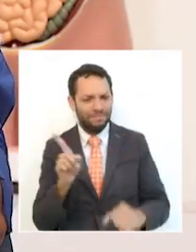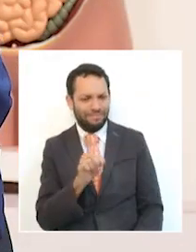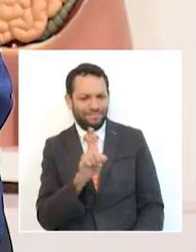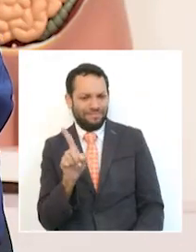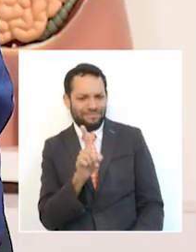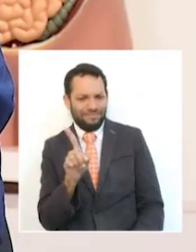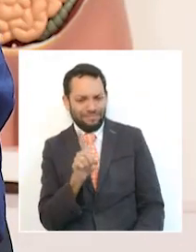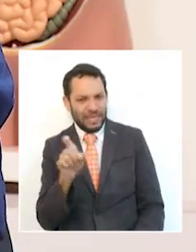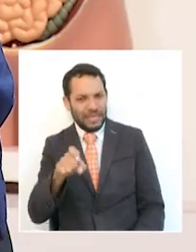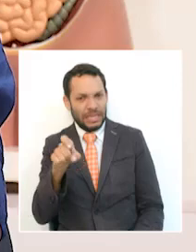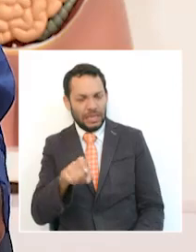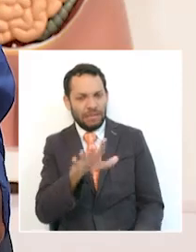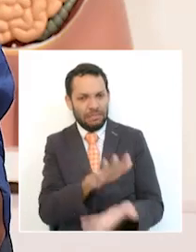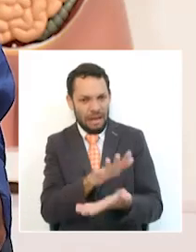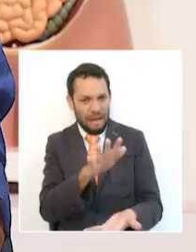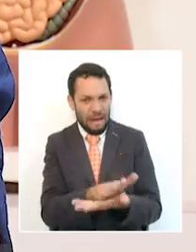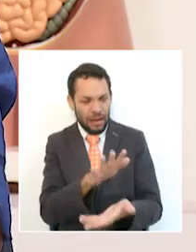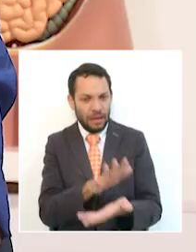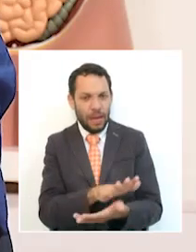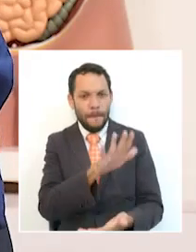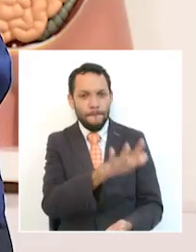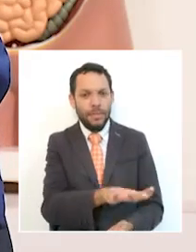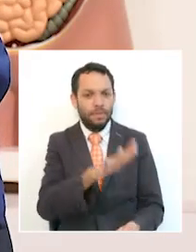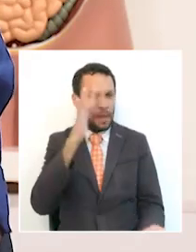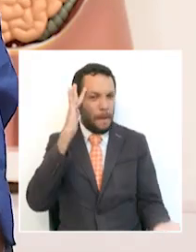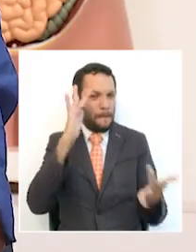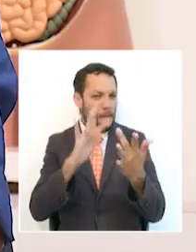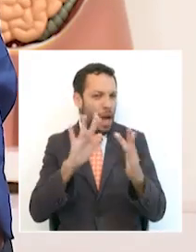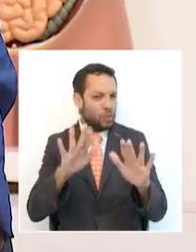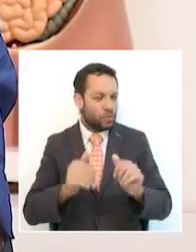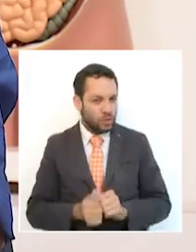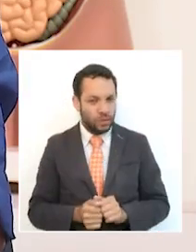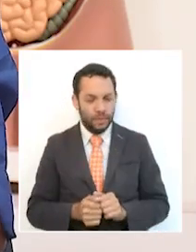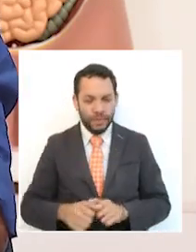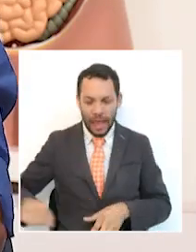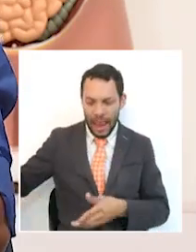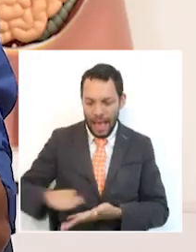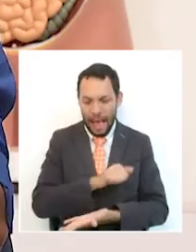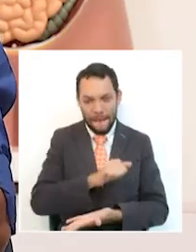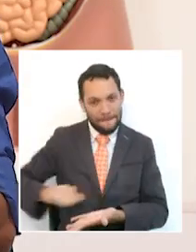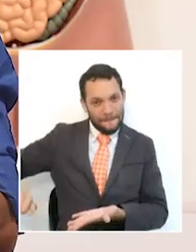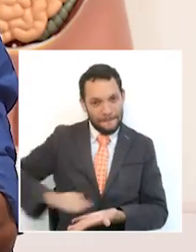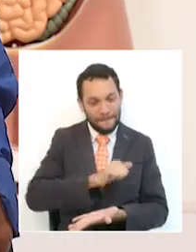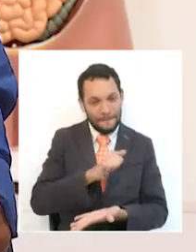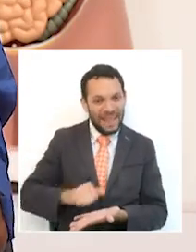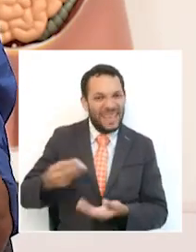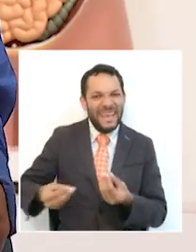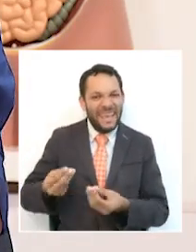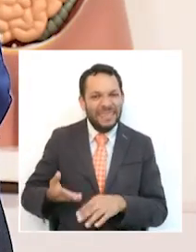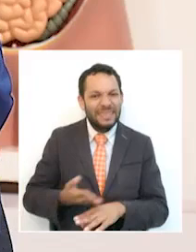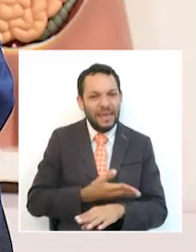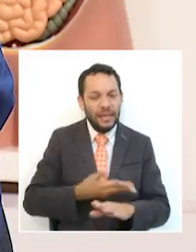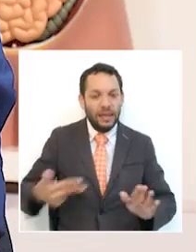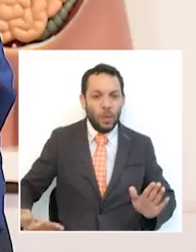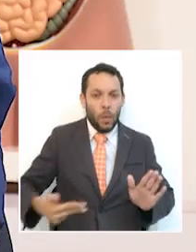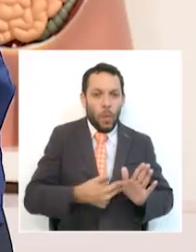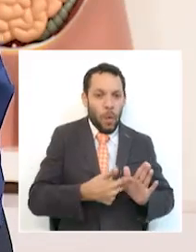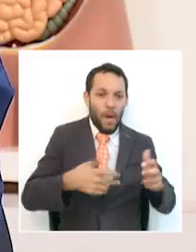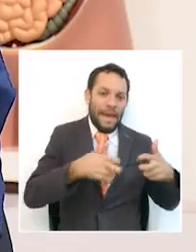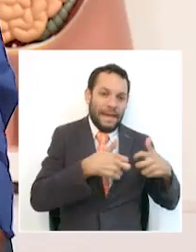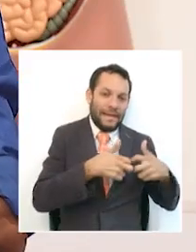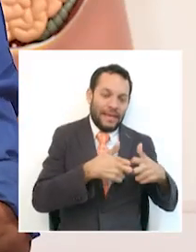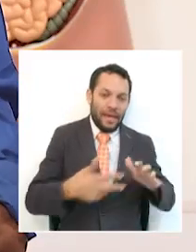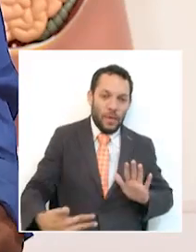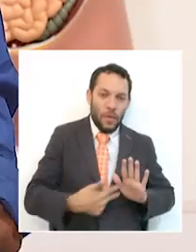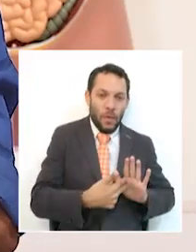simplemente conéctese como calienta una plancha conectándome si ve como nos conectamos con el universo pues unas personas